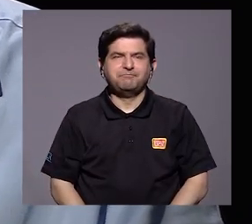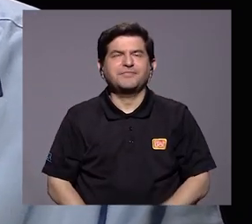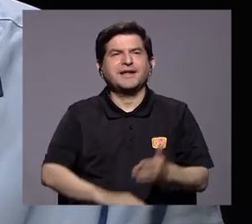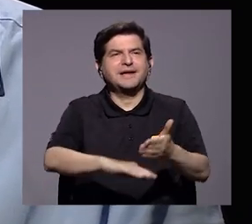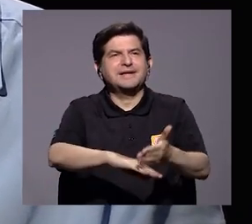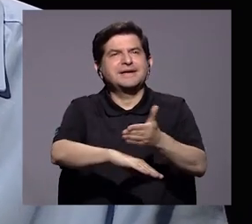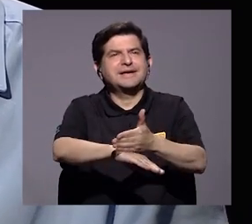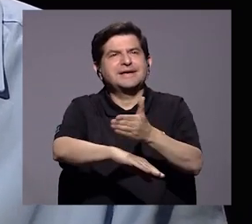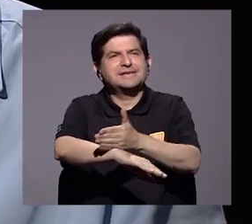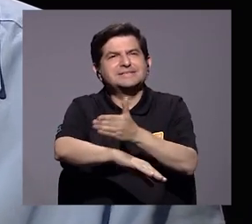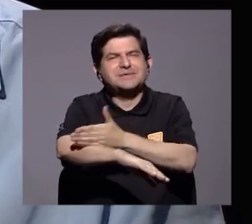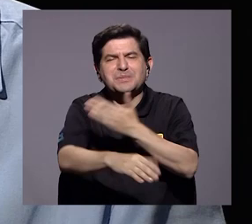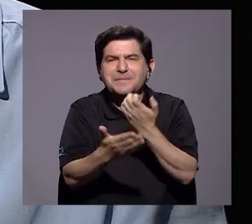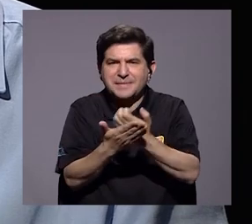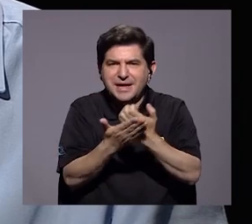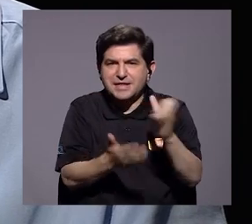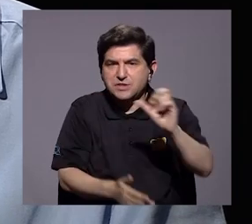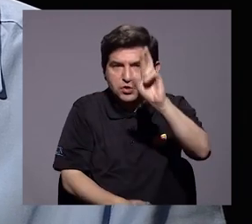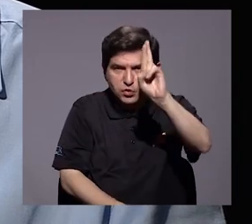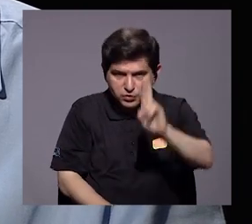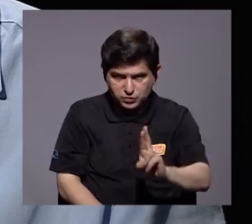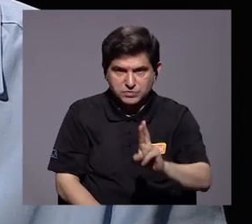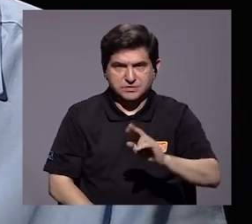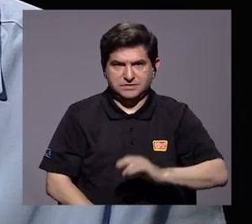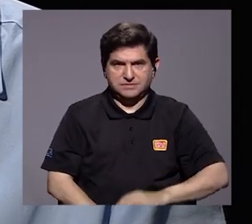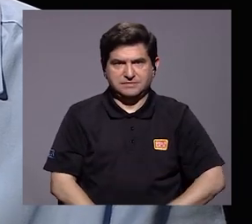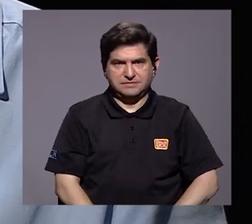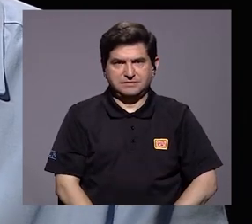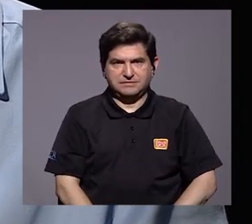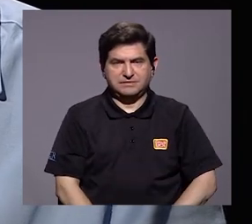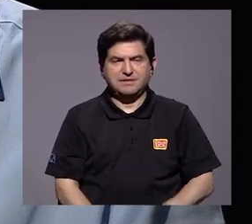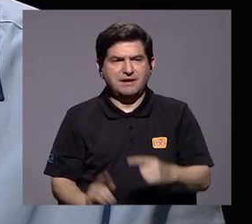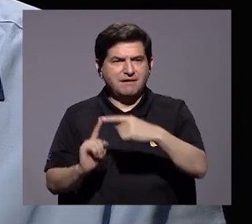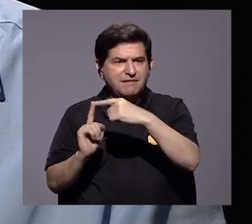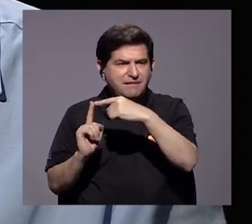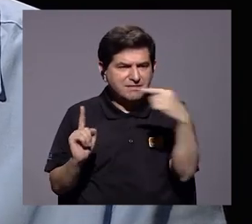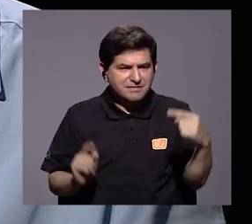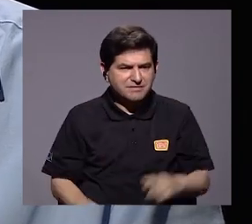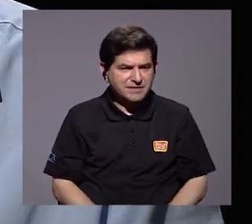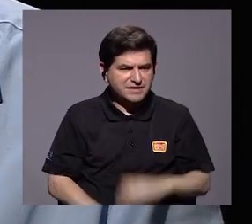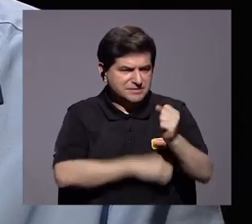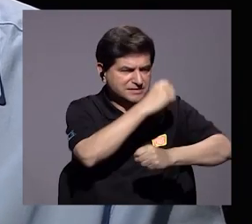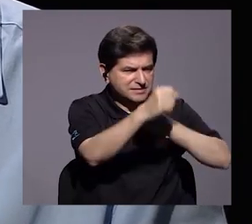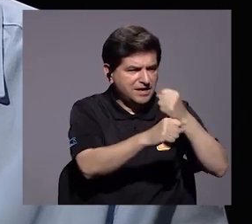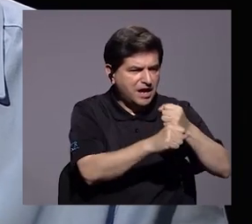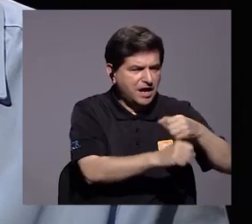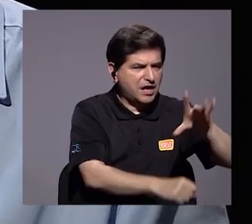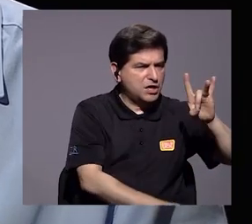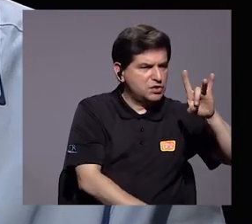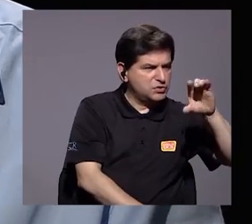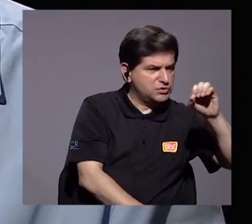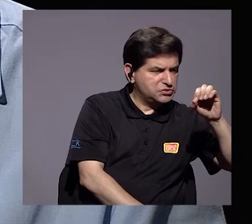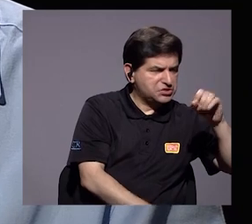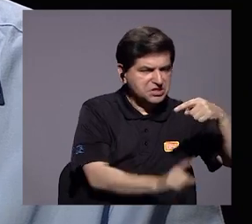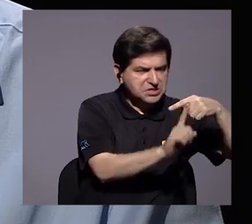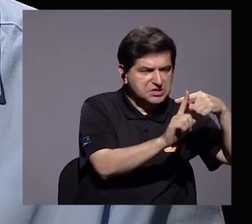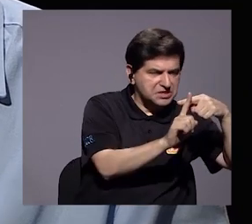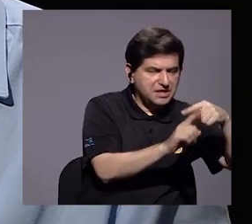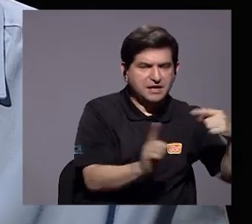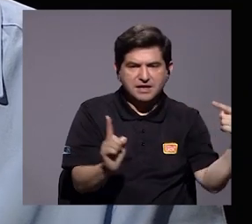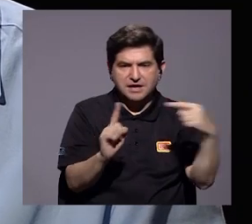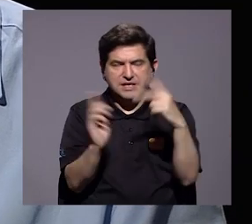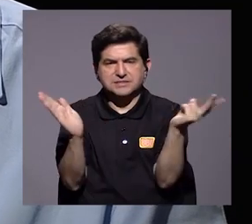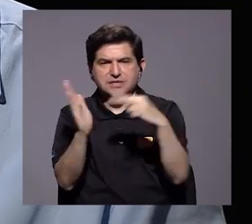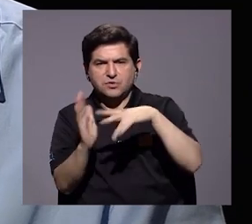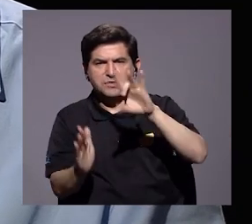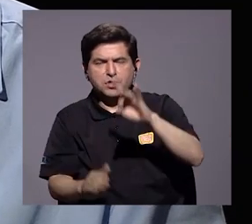el crecimiento económico en costa rica desde mediados de los años 80 hasta el año